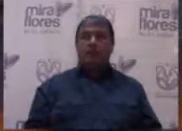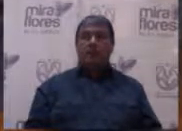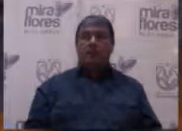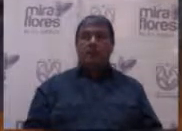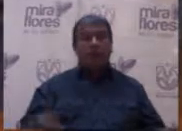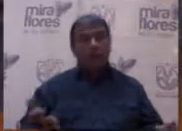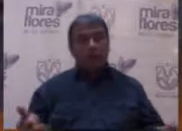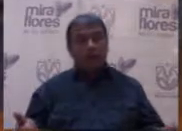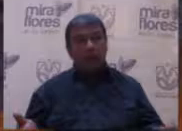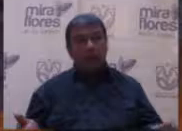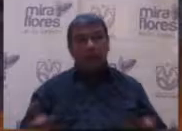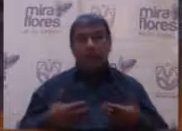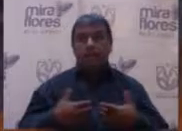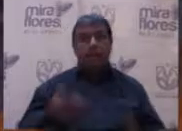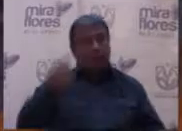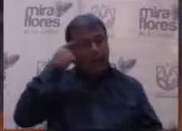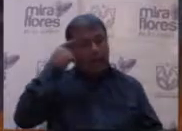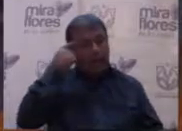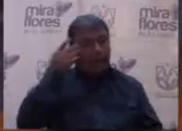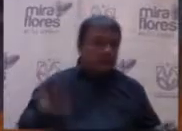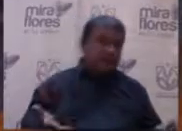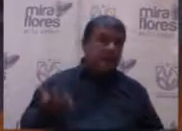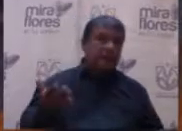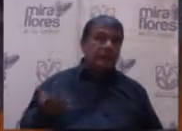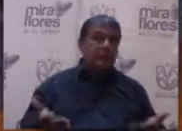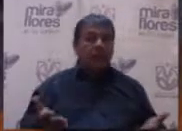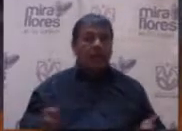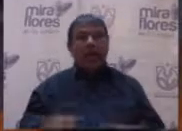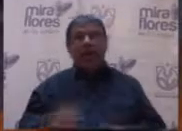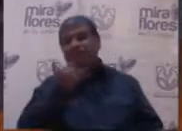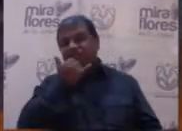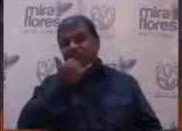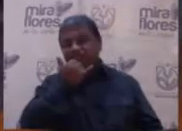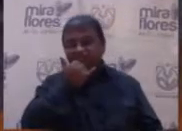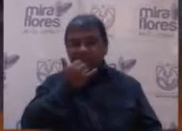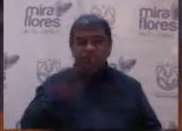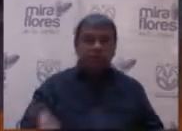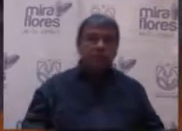Entonces supone que algo está pasando